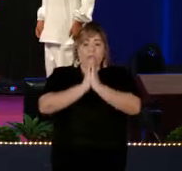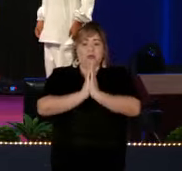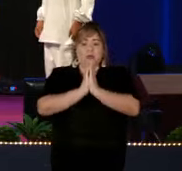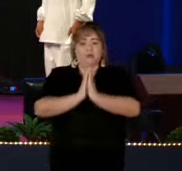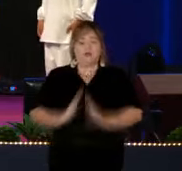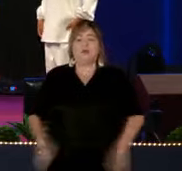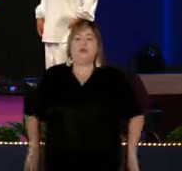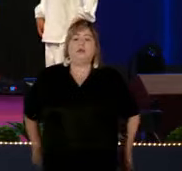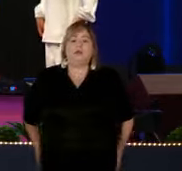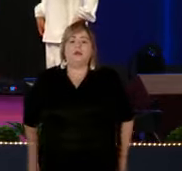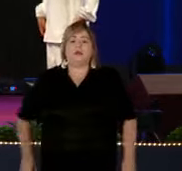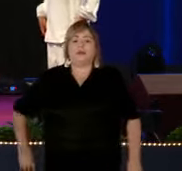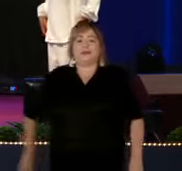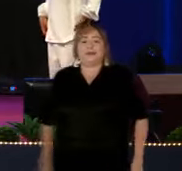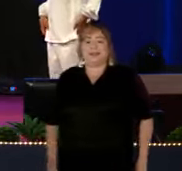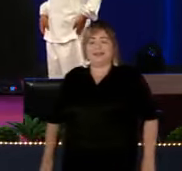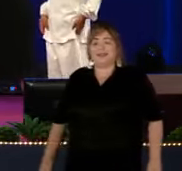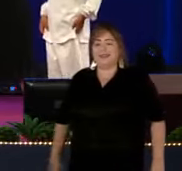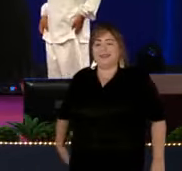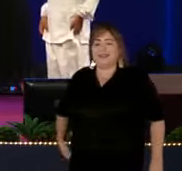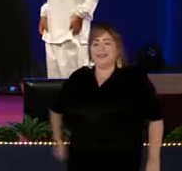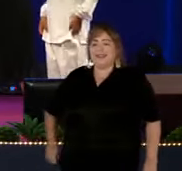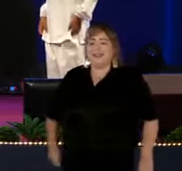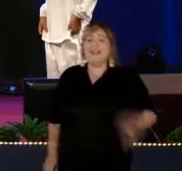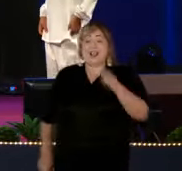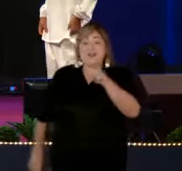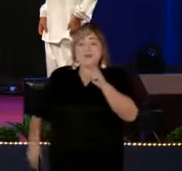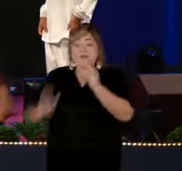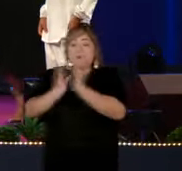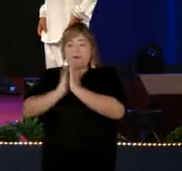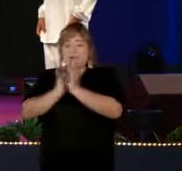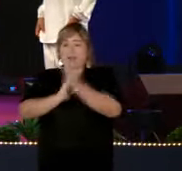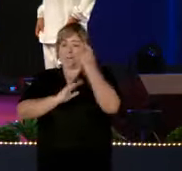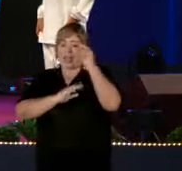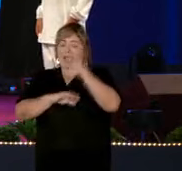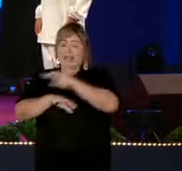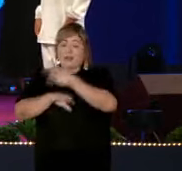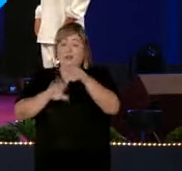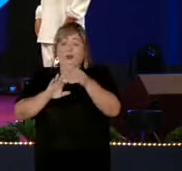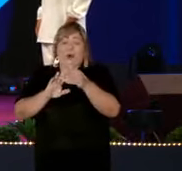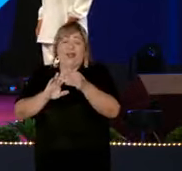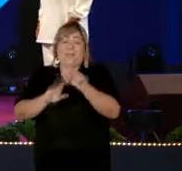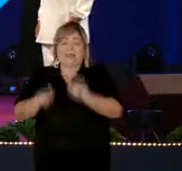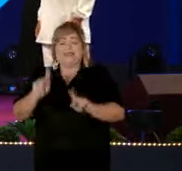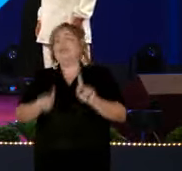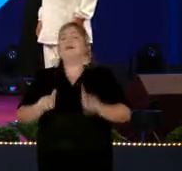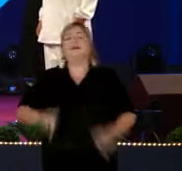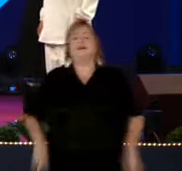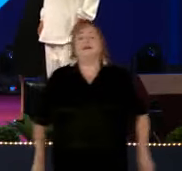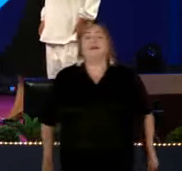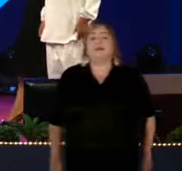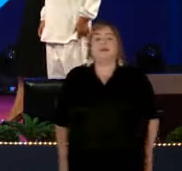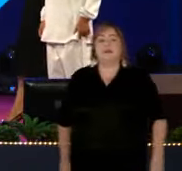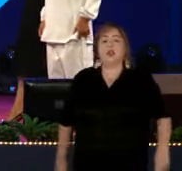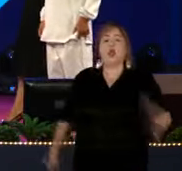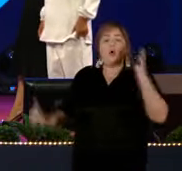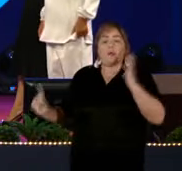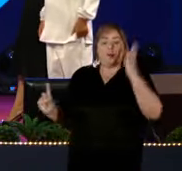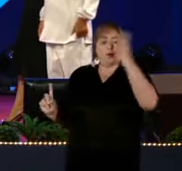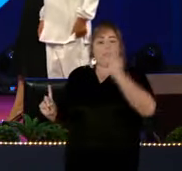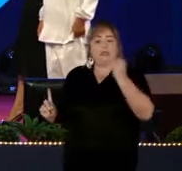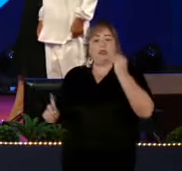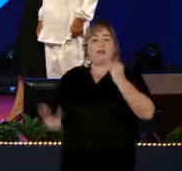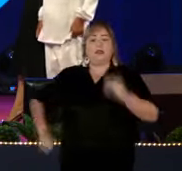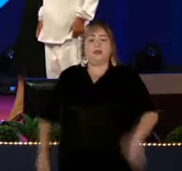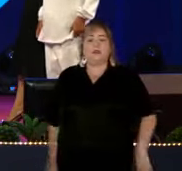estudiar. Yo te voy a poner a orar por todo el mundo, ¿sabes, mijo? Y entonces, lo lindo es que inclusive